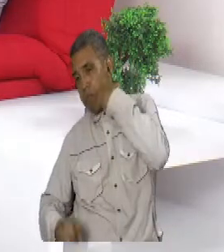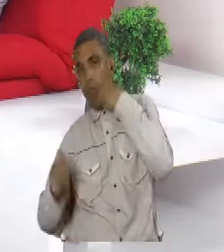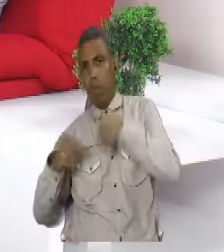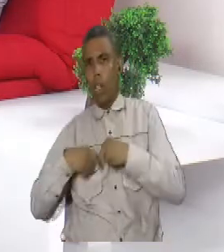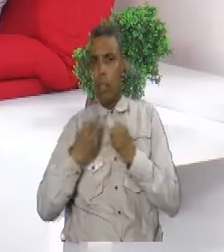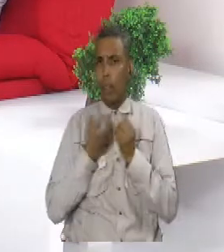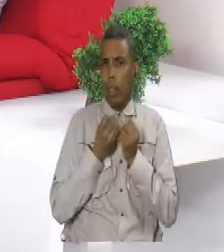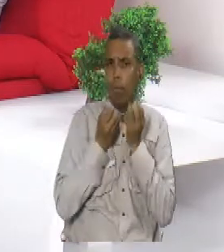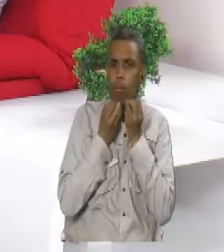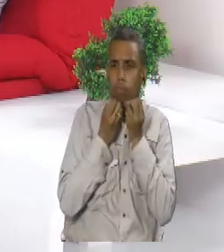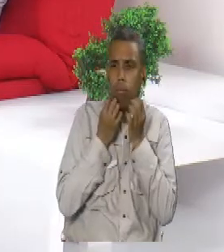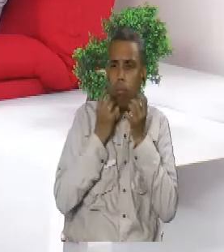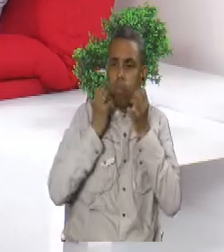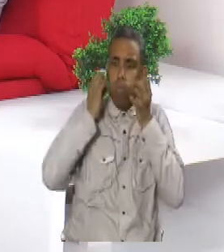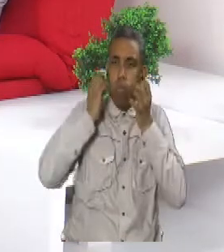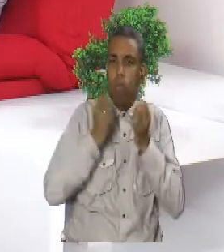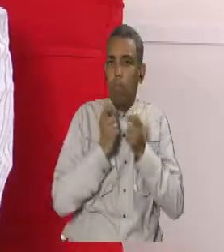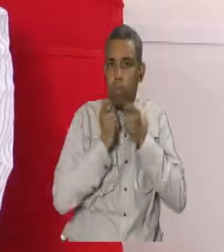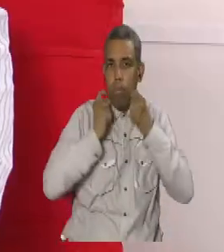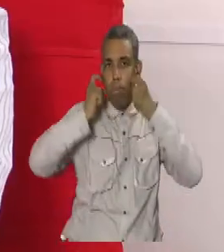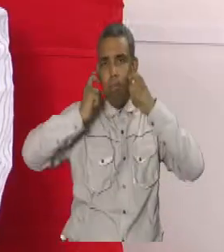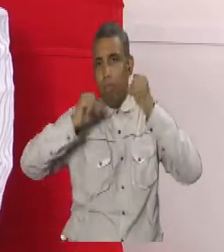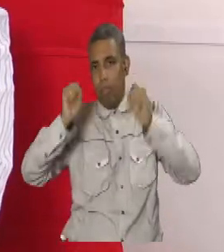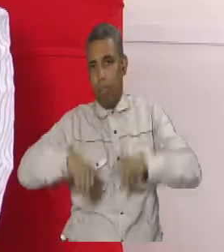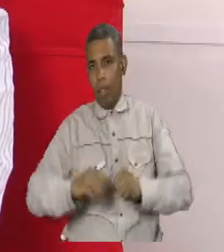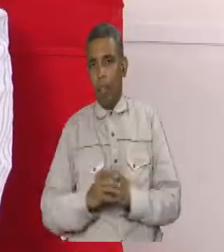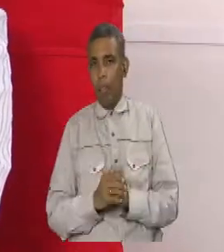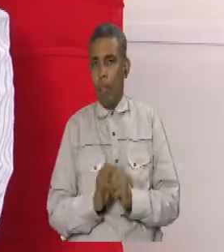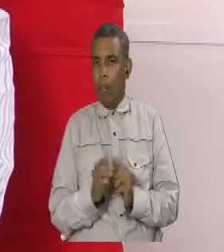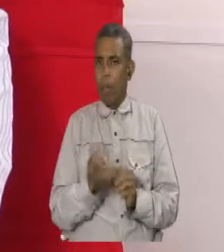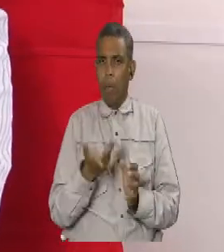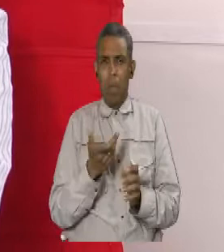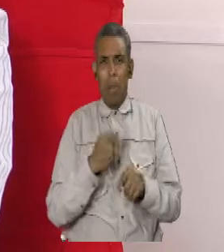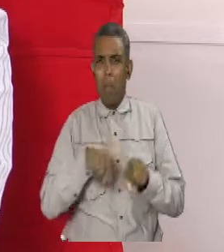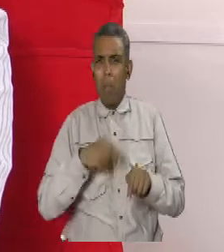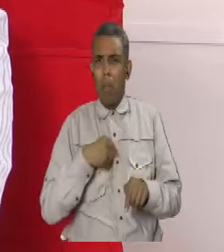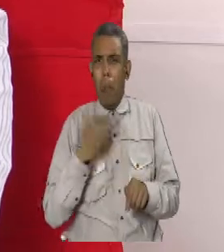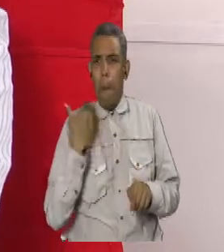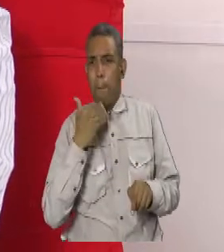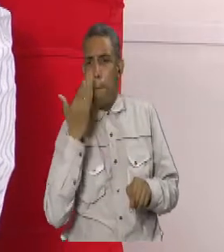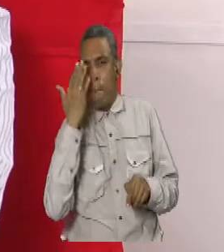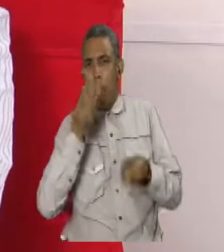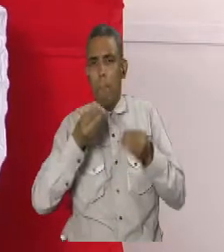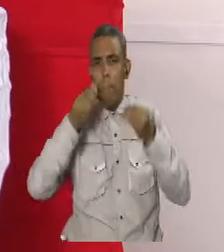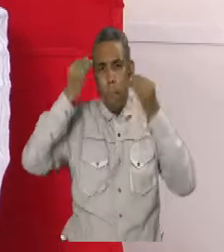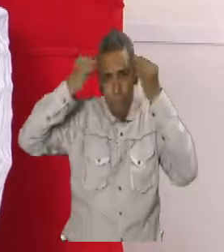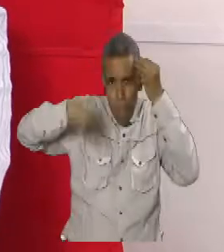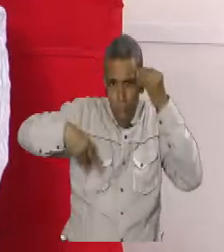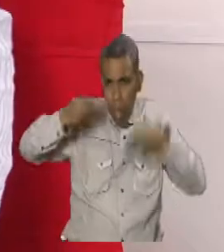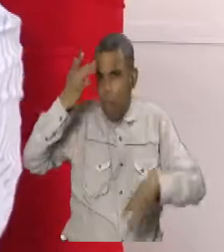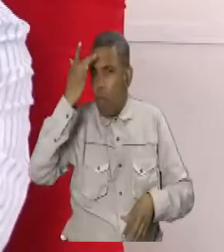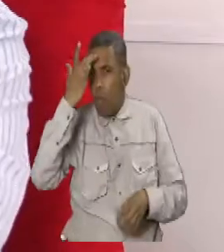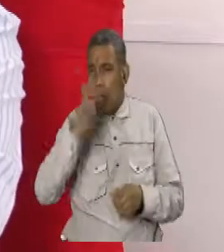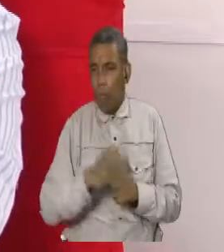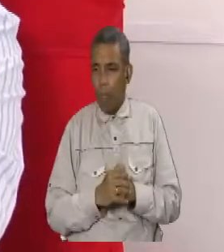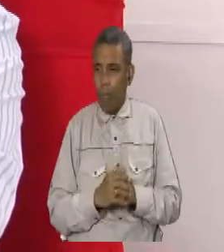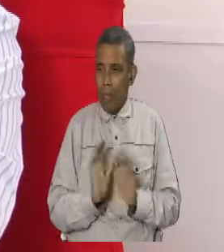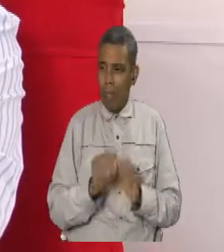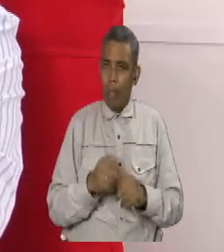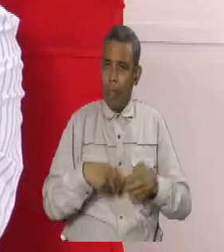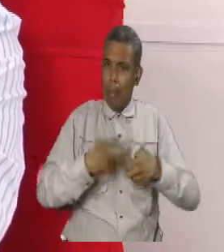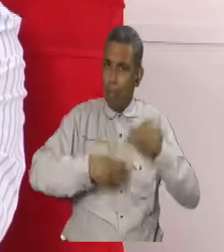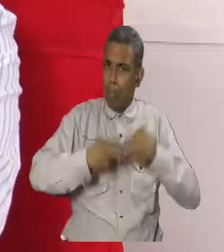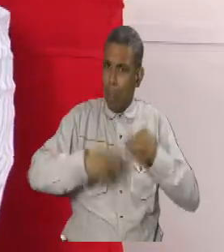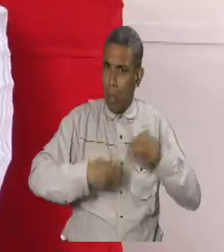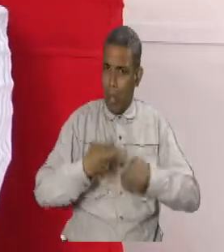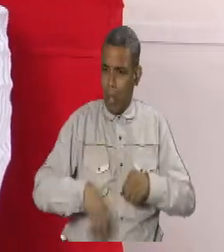de qué causa es. Porque tú puedes tener un problema sistémico. Las causas más comunes para caída de cabello, por lo menos en mujeres fuera de la alopecia